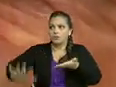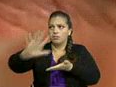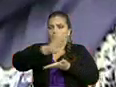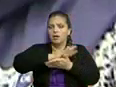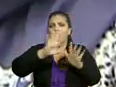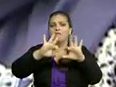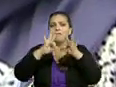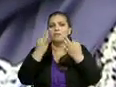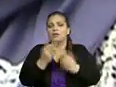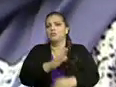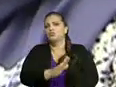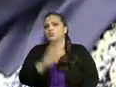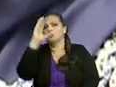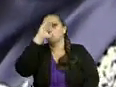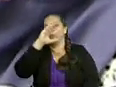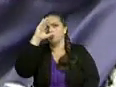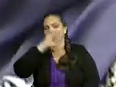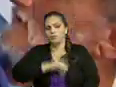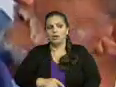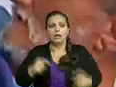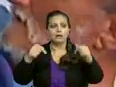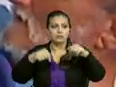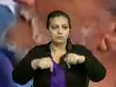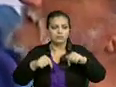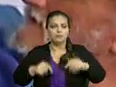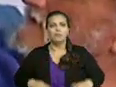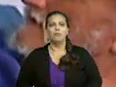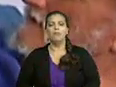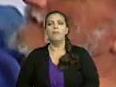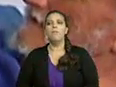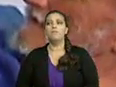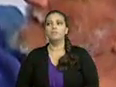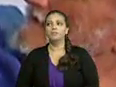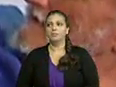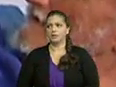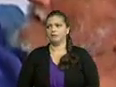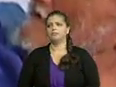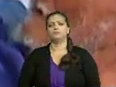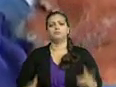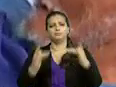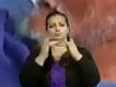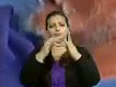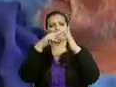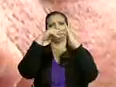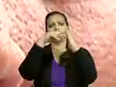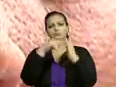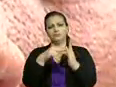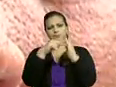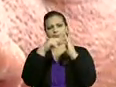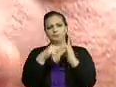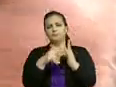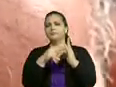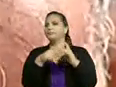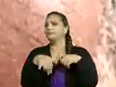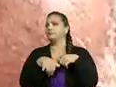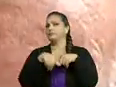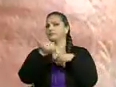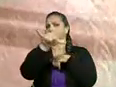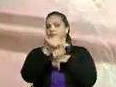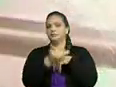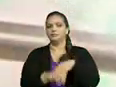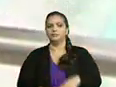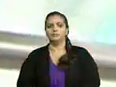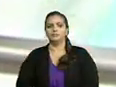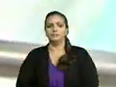hasta que buscamos el lugar de acogida, que es por medio del MIES. El señor recibe la atención médica y por ahora su estado de salud es